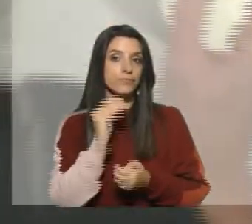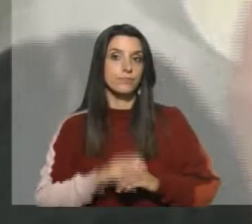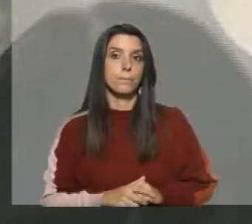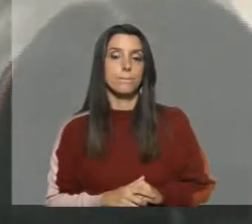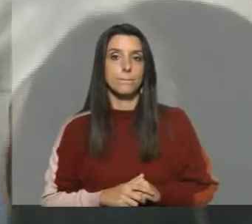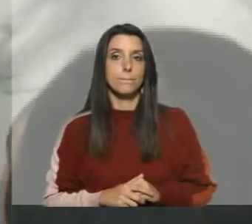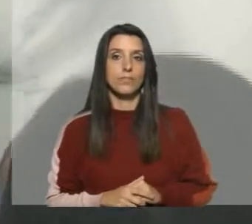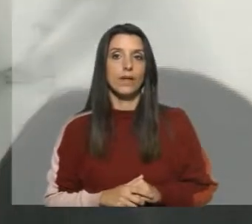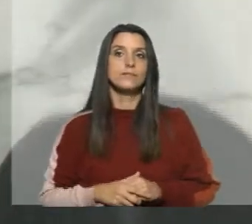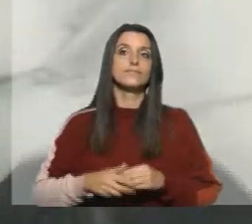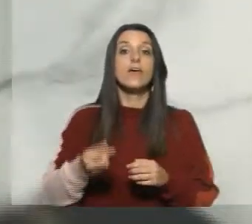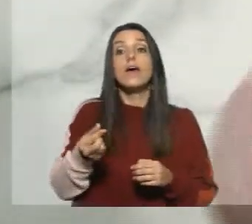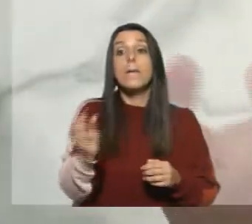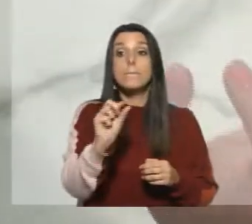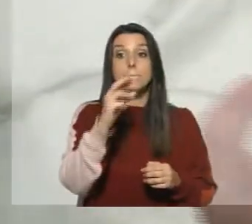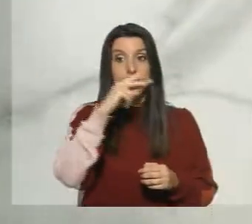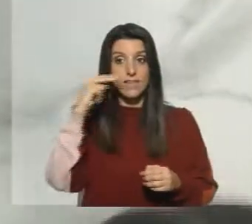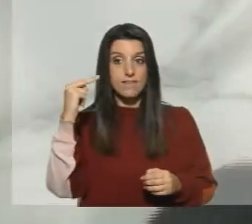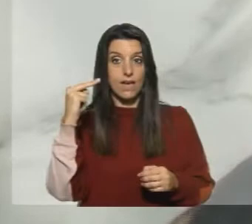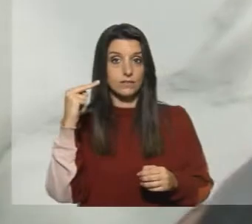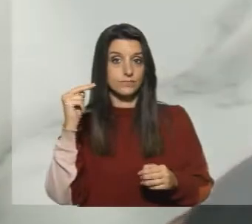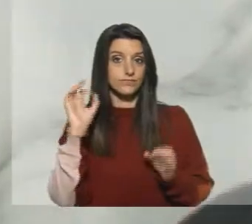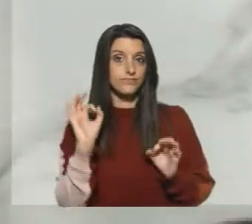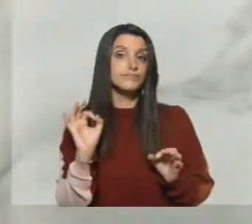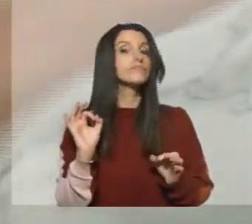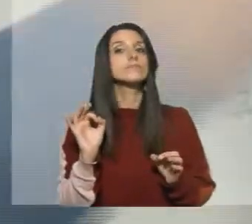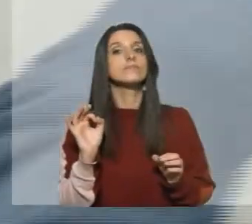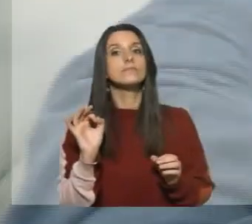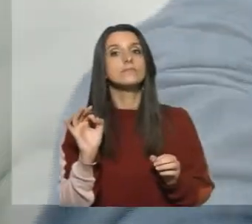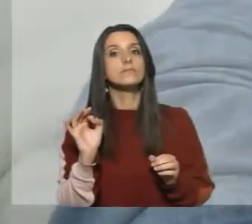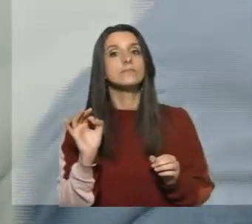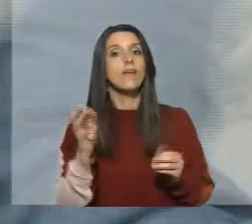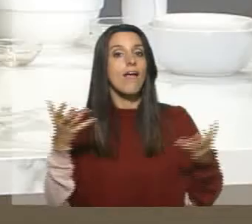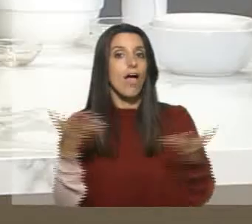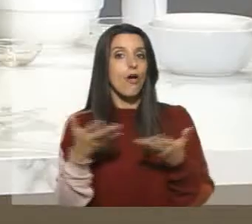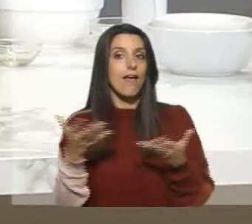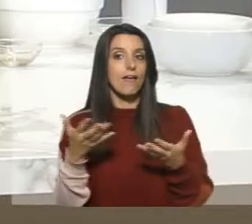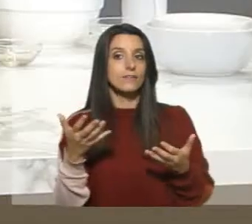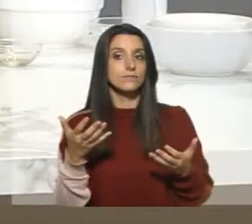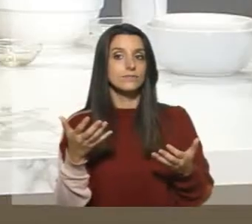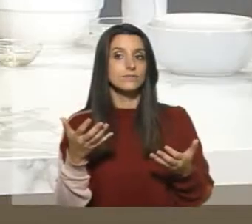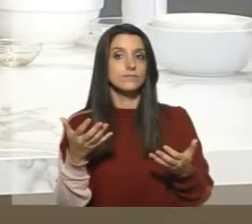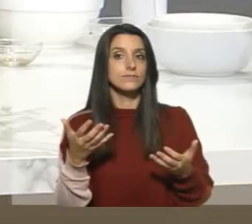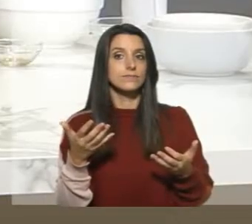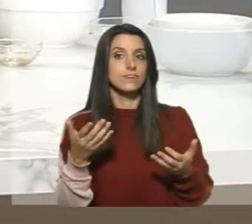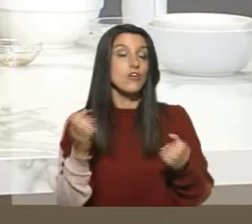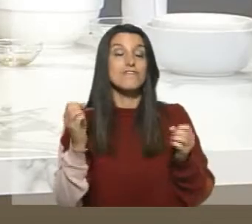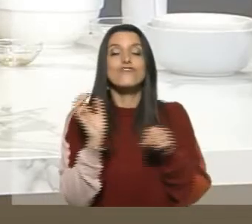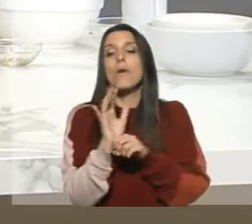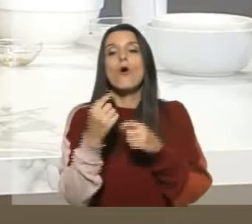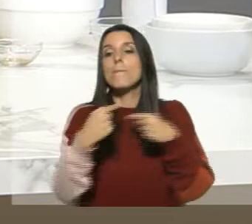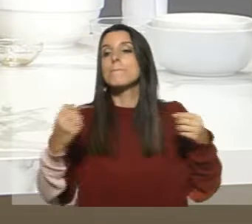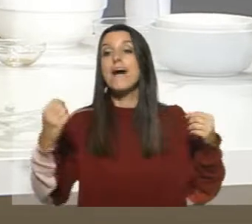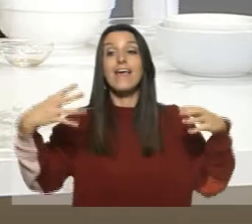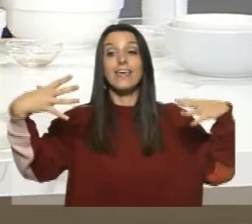Ahí va. Le vamos a agregar vainilla, todo desde cero, ¿viste, no? Uh-huh. Y acá tengo el ingrediente mágico. ¿Cuál